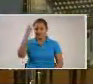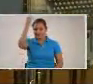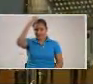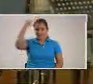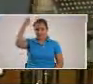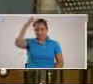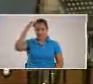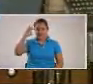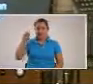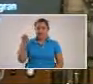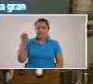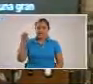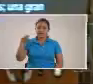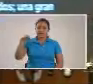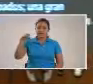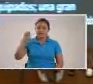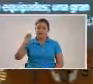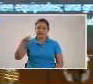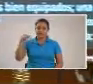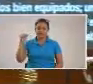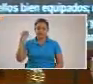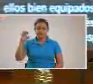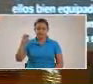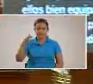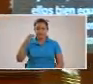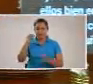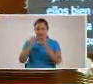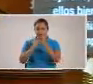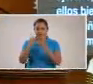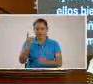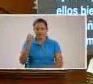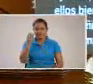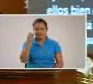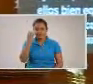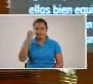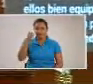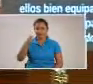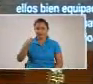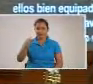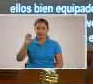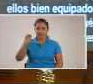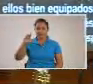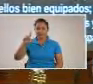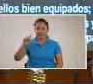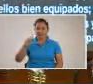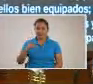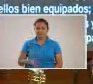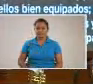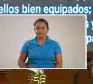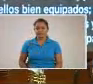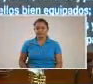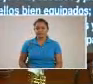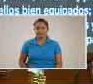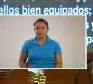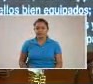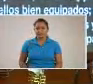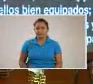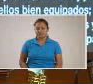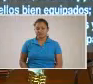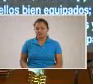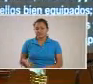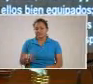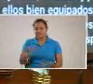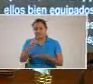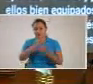Ezequiel 38, porque entonces geográficamente creo que ya nos ubicamos dónde están los descendientes de Jafet, ¿verdad